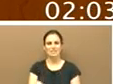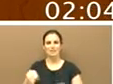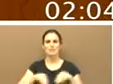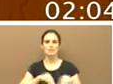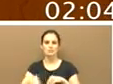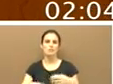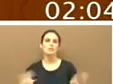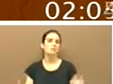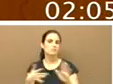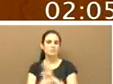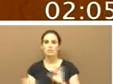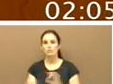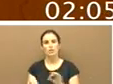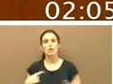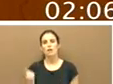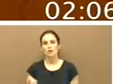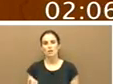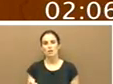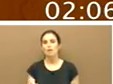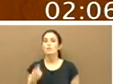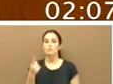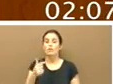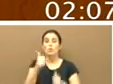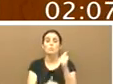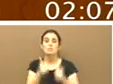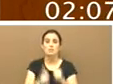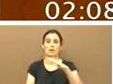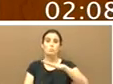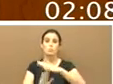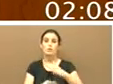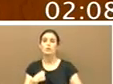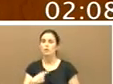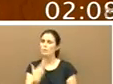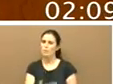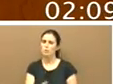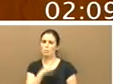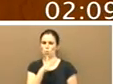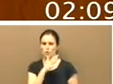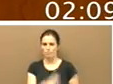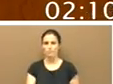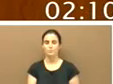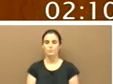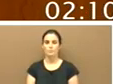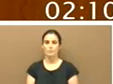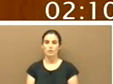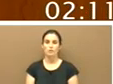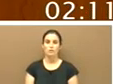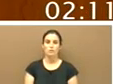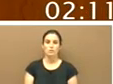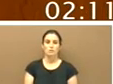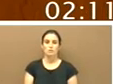frenos sin duda a la competitividad y le voy a demostrar por qué. Por lo tanto